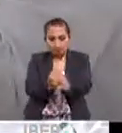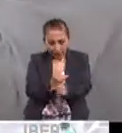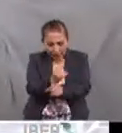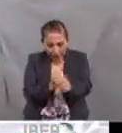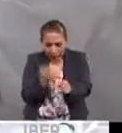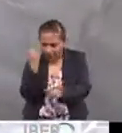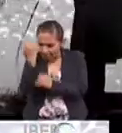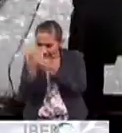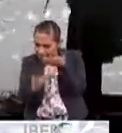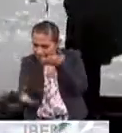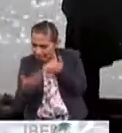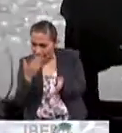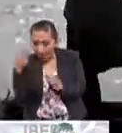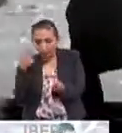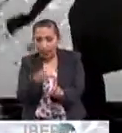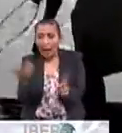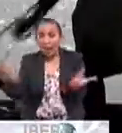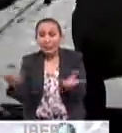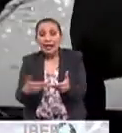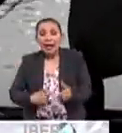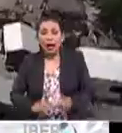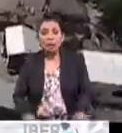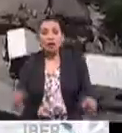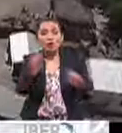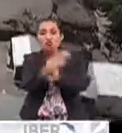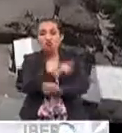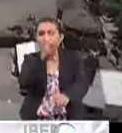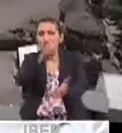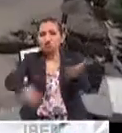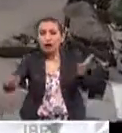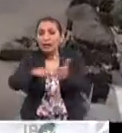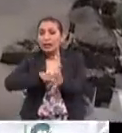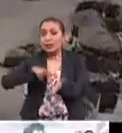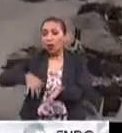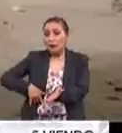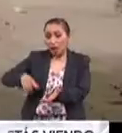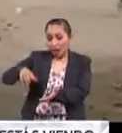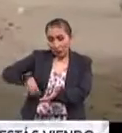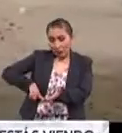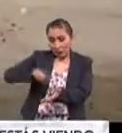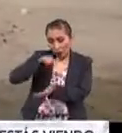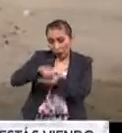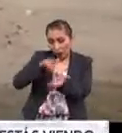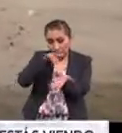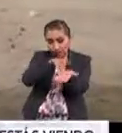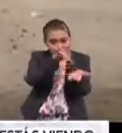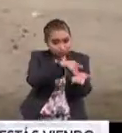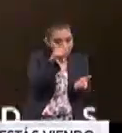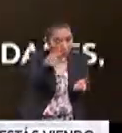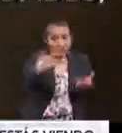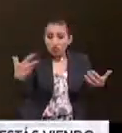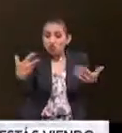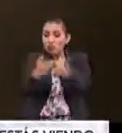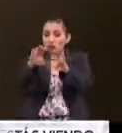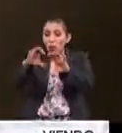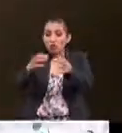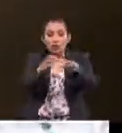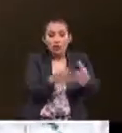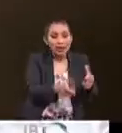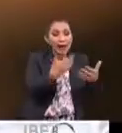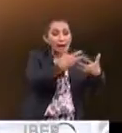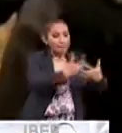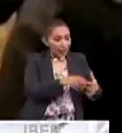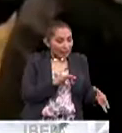investigaciones e innovaciones encaminadas a lograr el hambre cero y apoyar a los gobiernos locales para que puedan coordinarse con las comunidades,